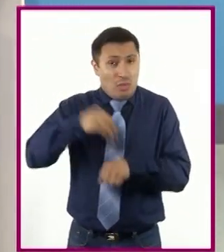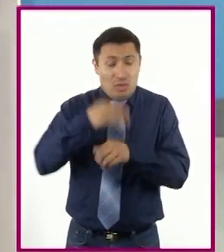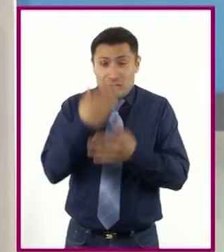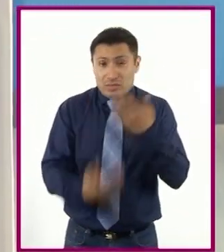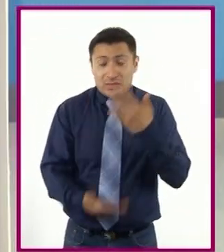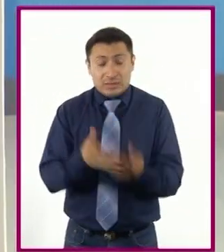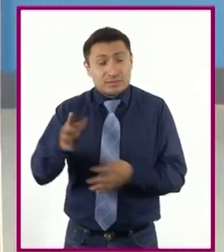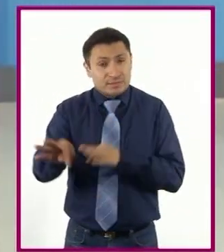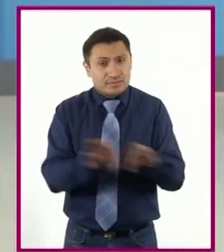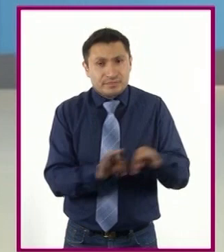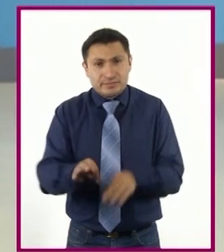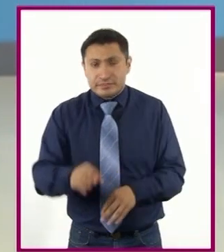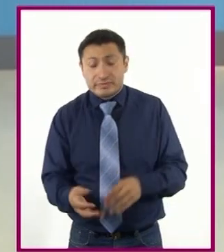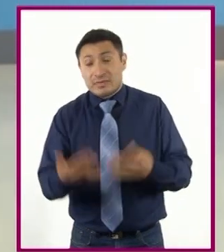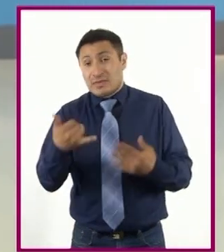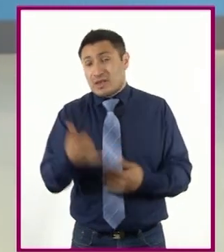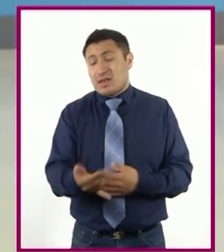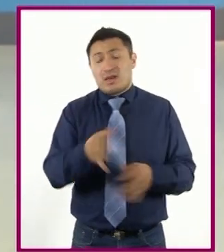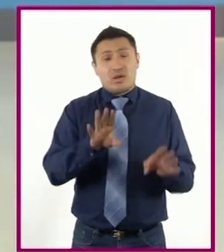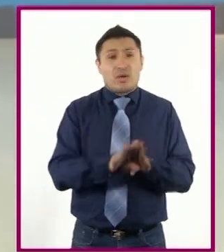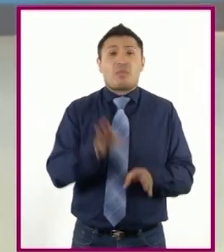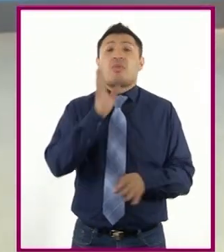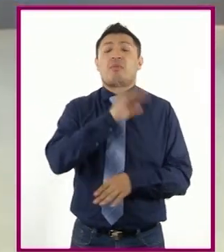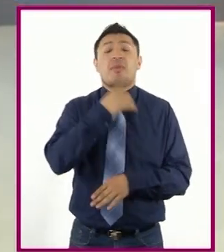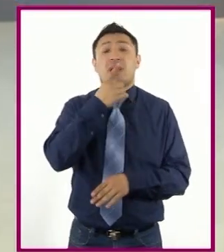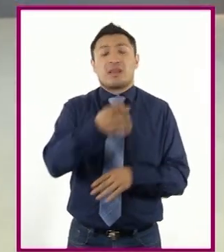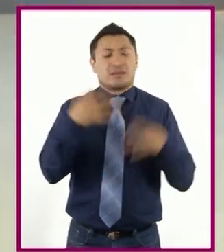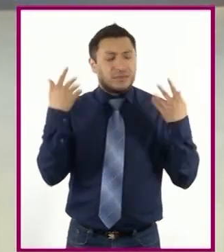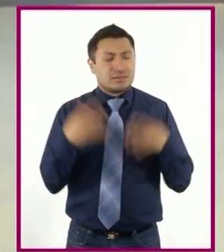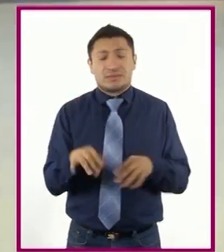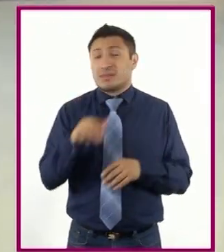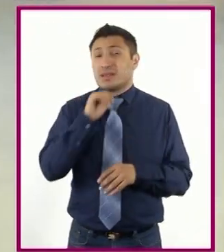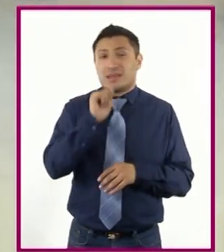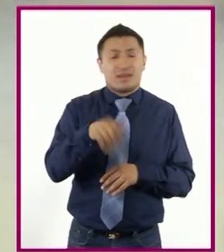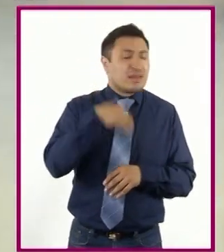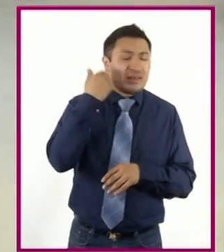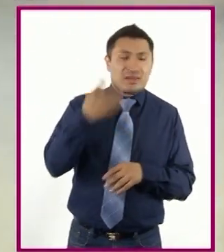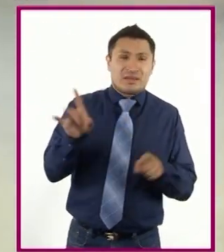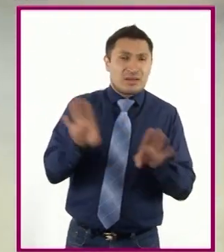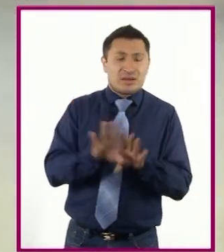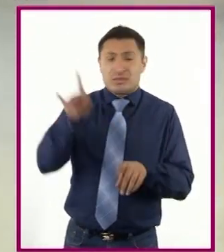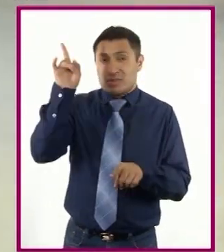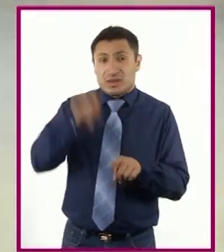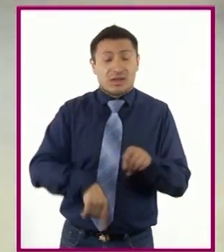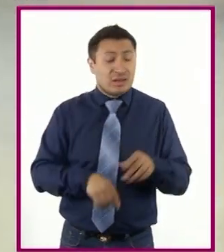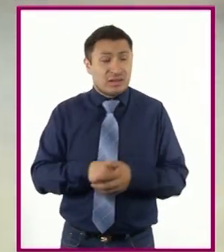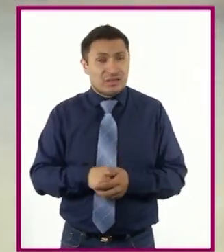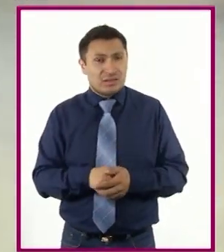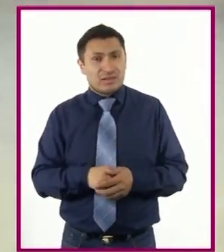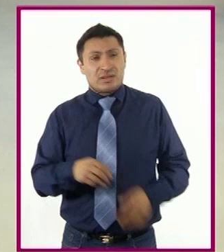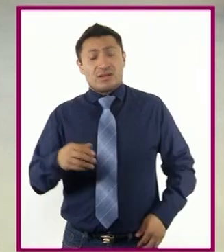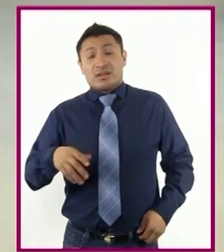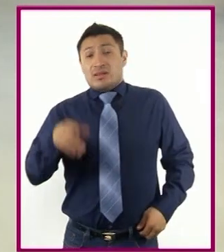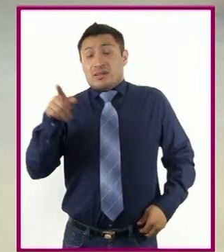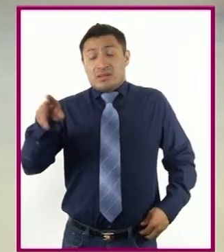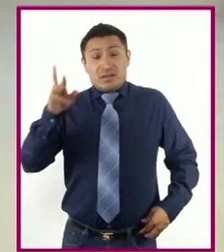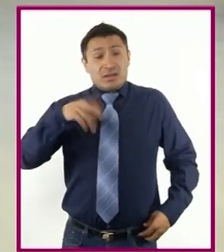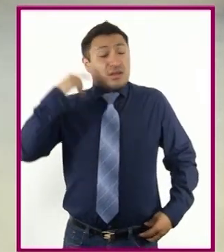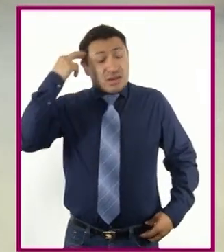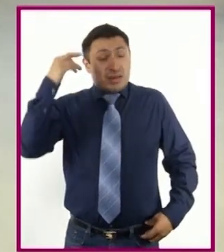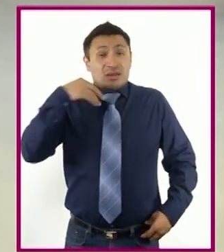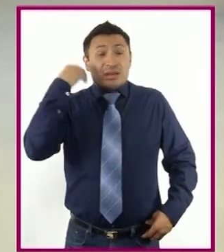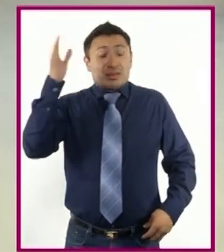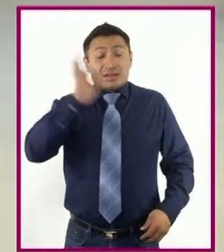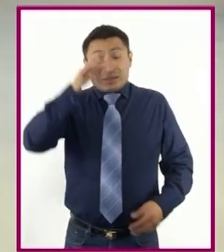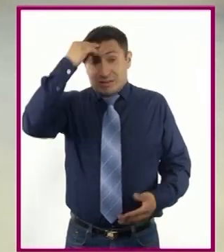la obra y se os maldecirá. Es la nada que no quiere ser destronada. Vuestra Majestad creería